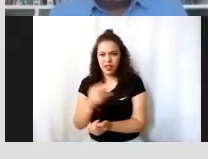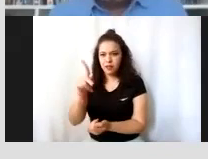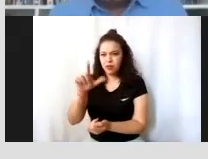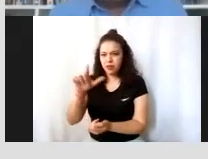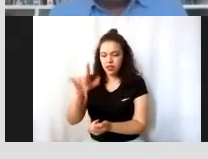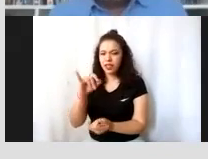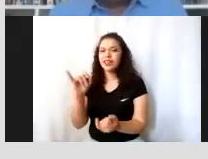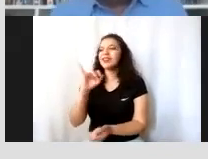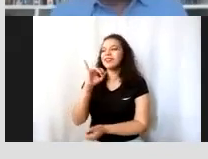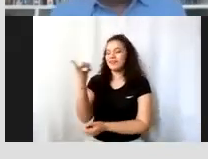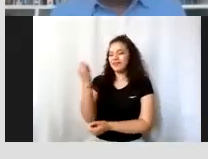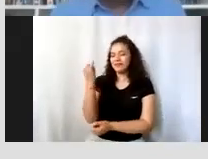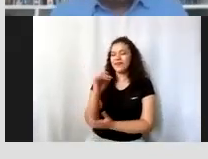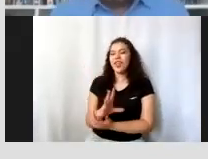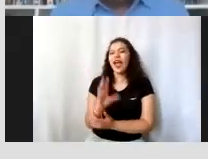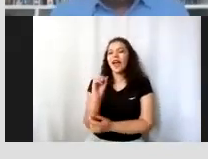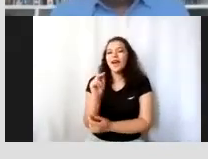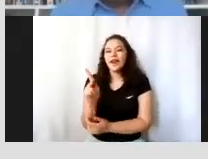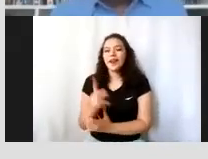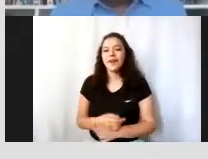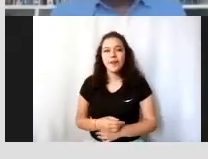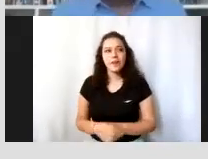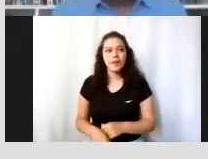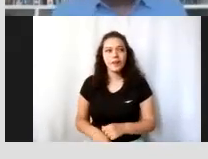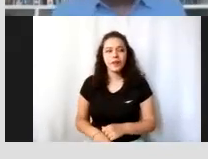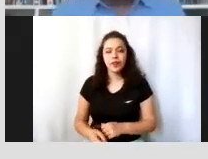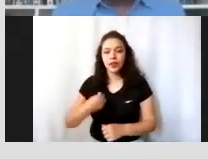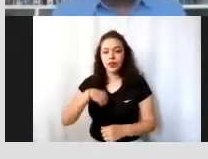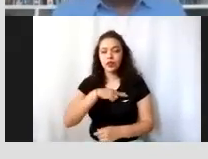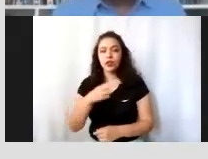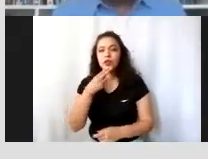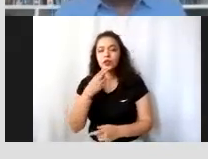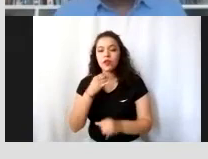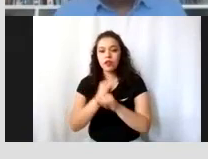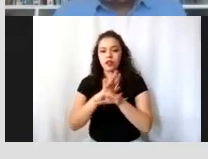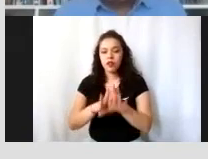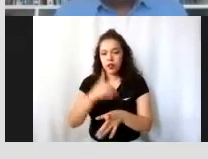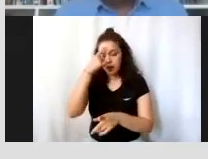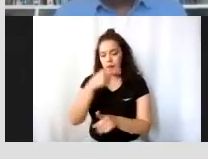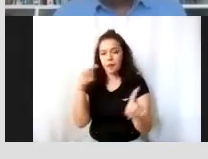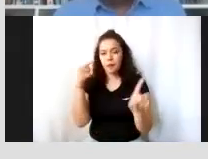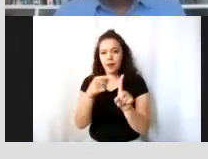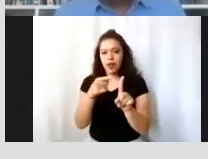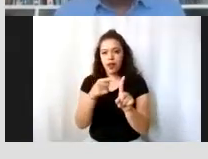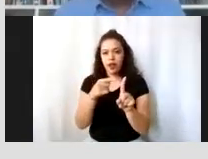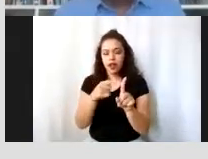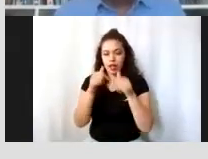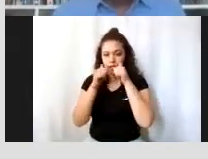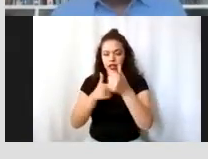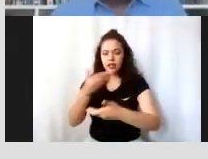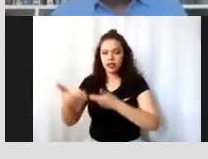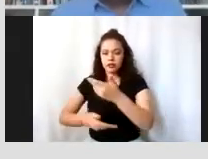Sí. Sí, ok. Sí, ella. Dice, nosotros utilizaremos sus datos personales para atender su solicitud de prestación de